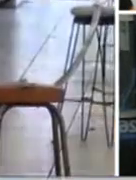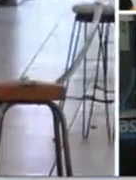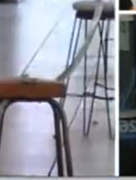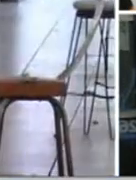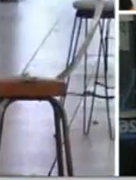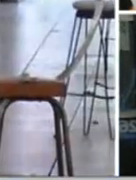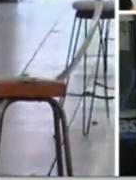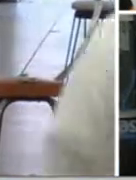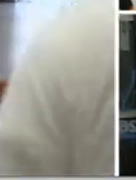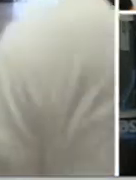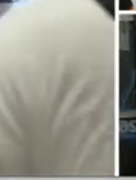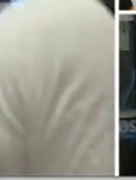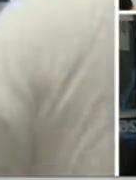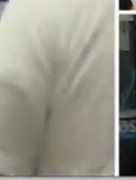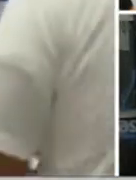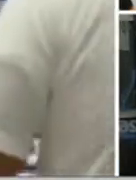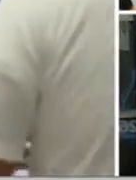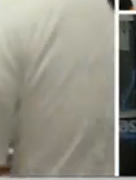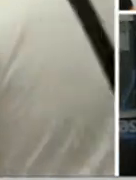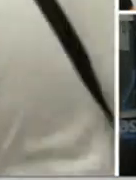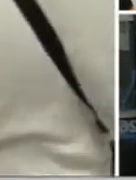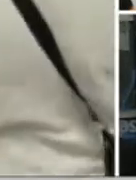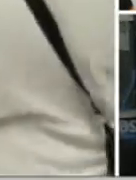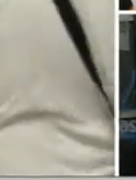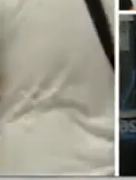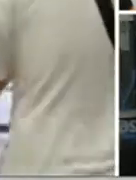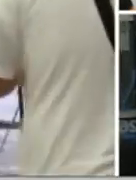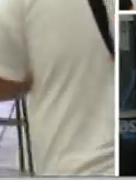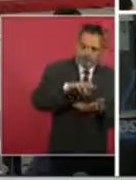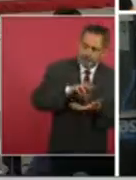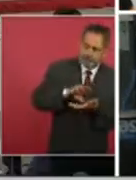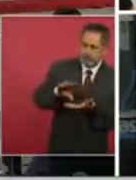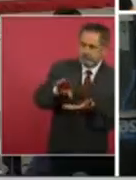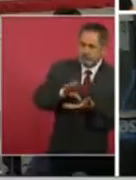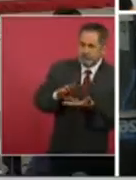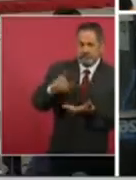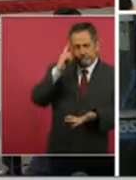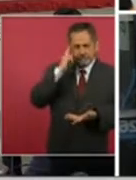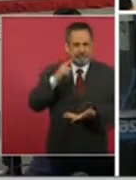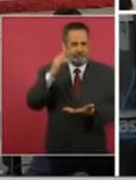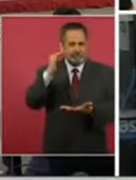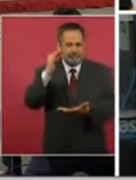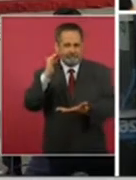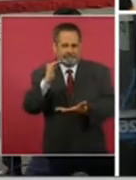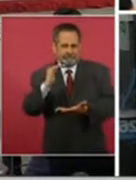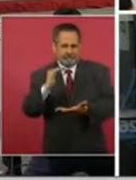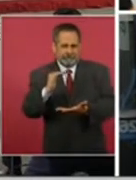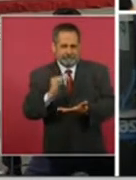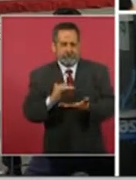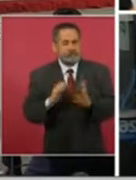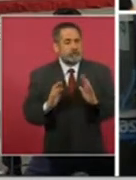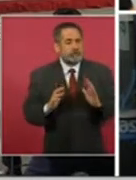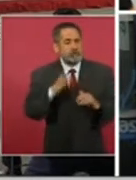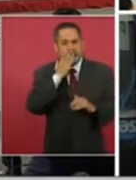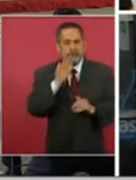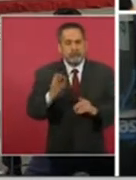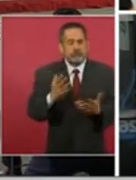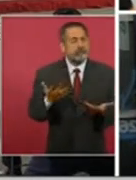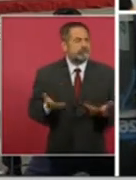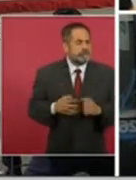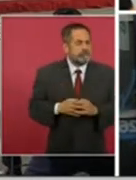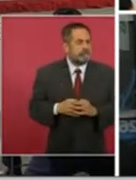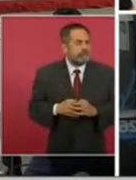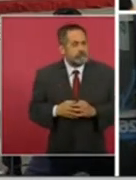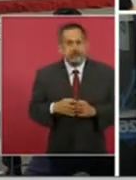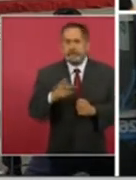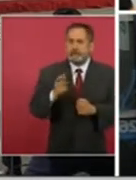reestructuración en la base tributaria y una reforma fiscal, que es lo que estamos necesitando para fortalecer las finanzas públicas. Entonces, doctor, me parece que otra